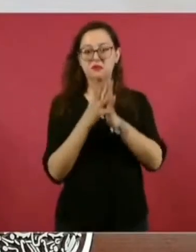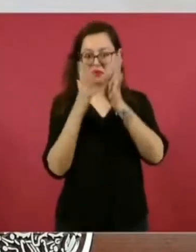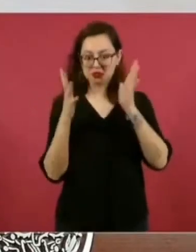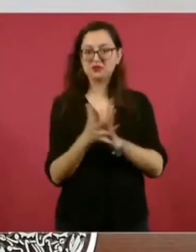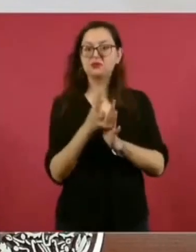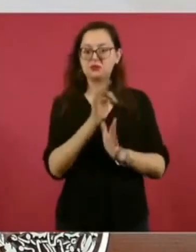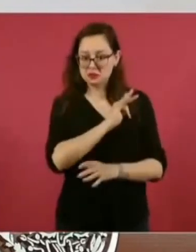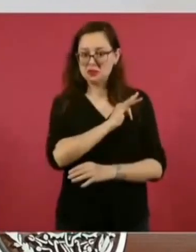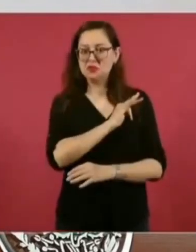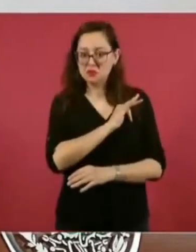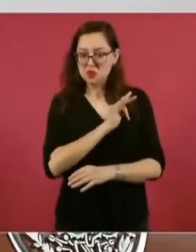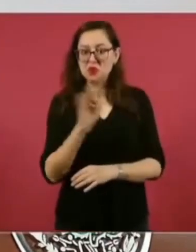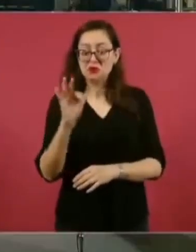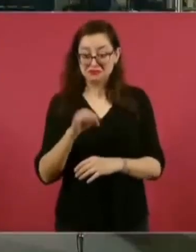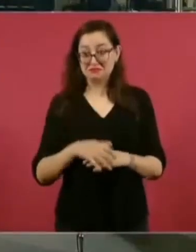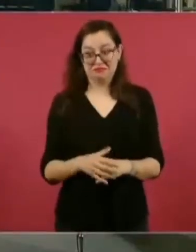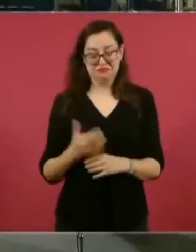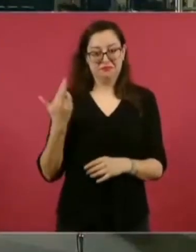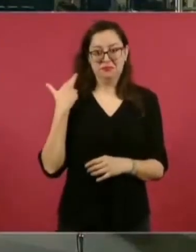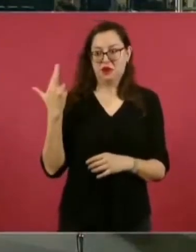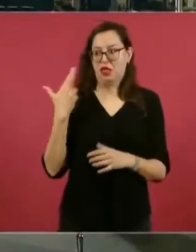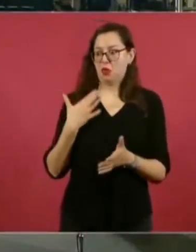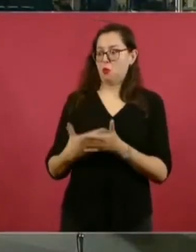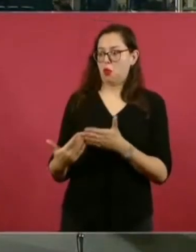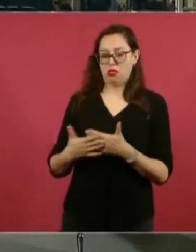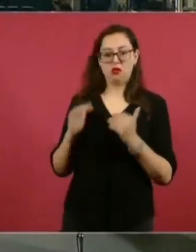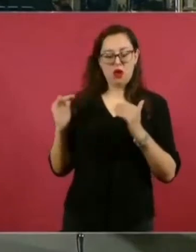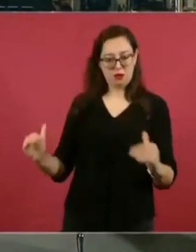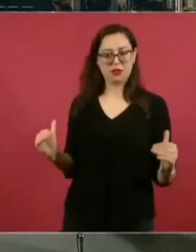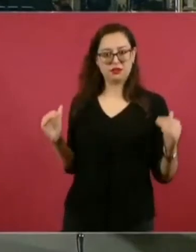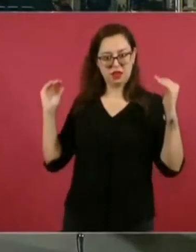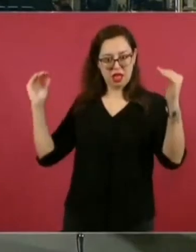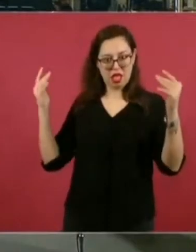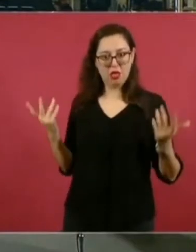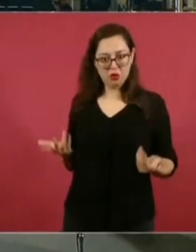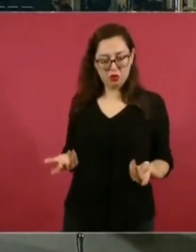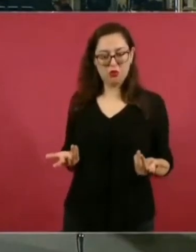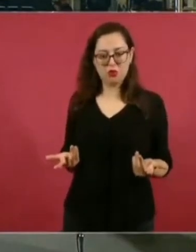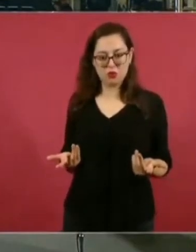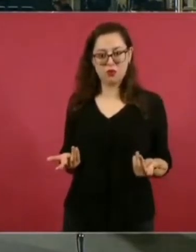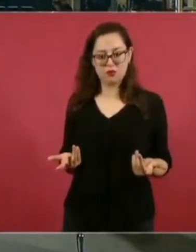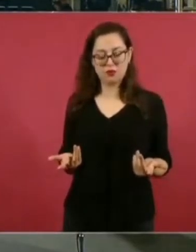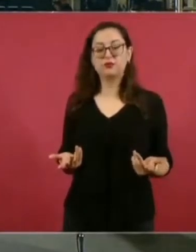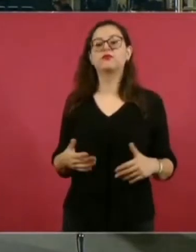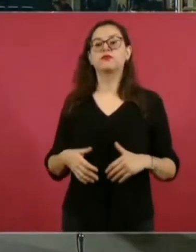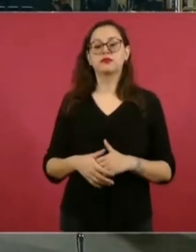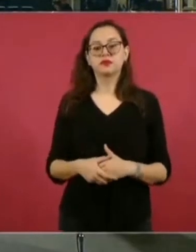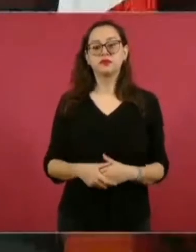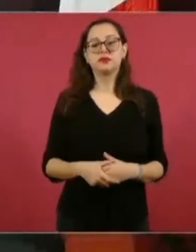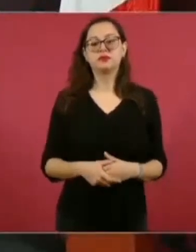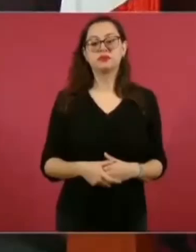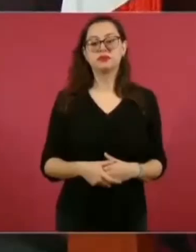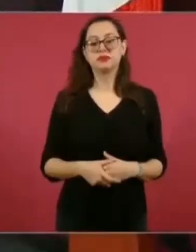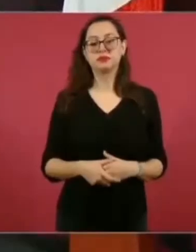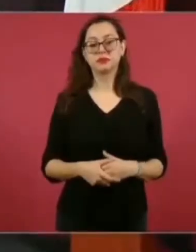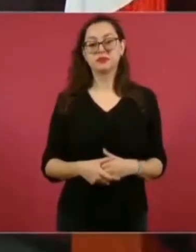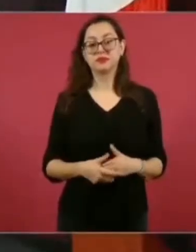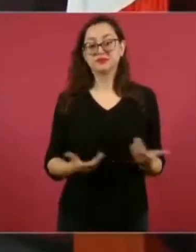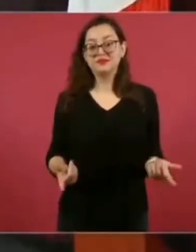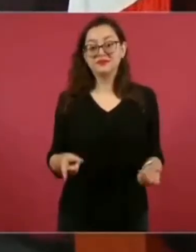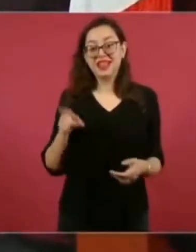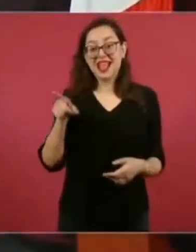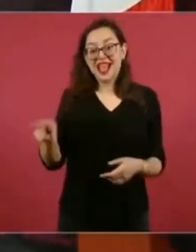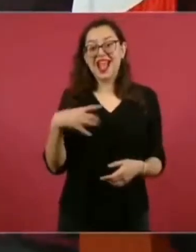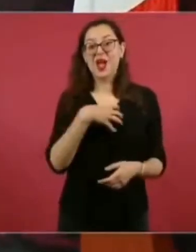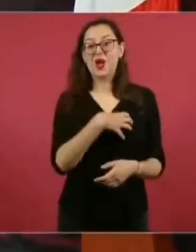Era un programa de avanzada. Y entonces él, alegre,